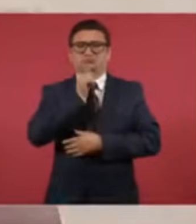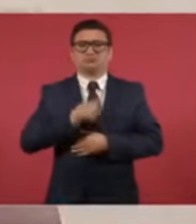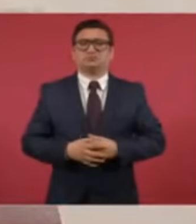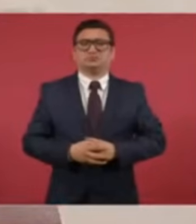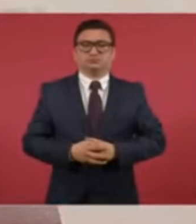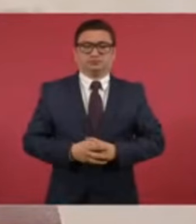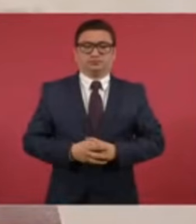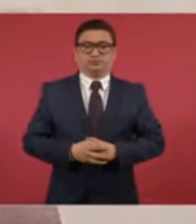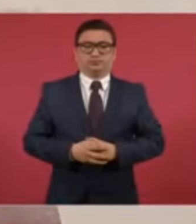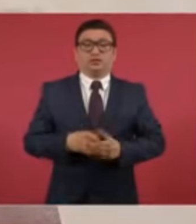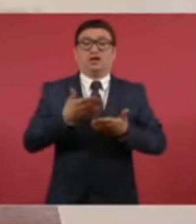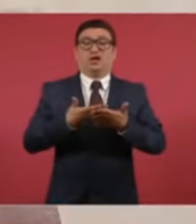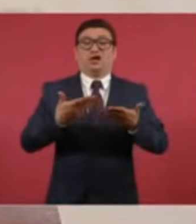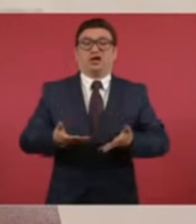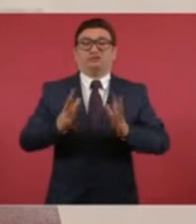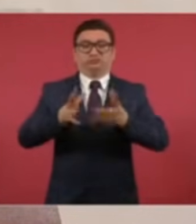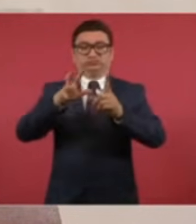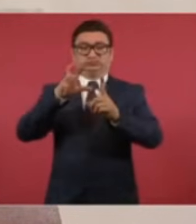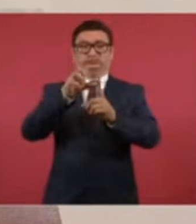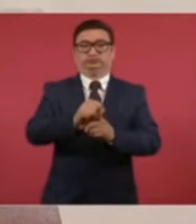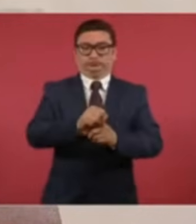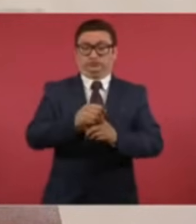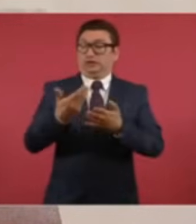Eso es el logro. Ningún gobierno